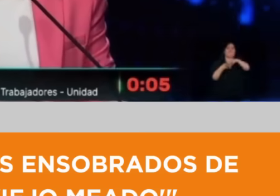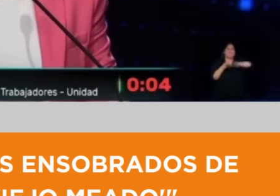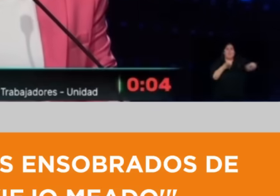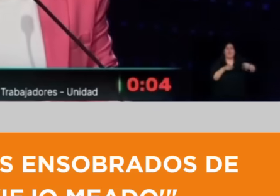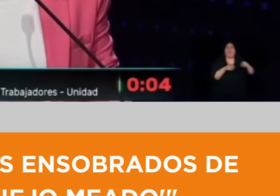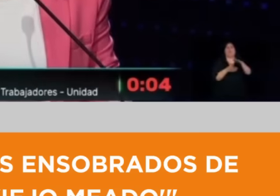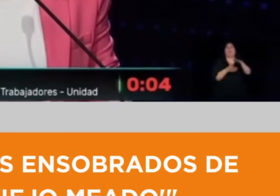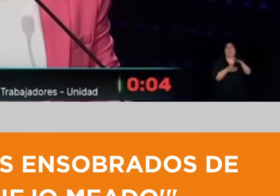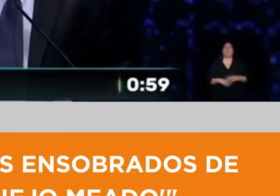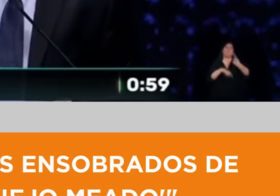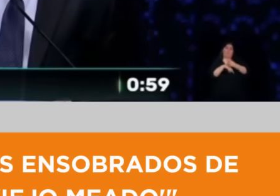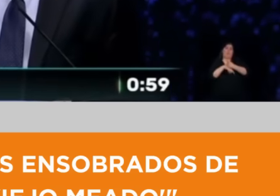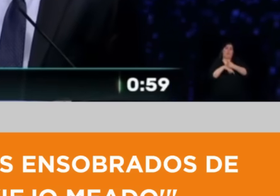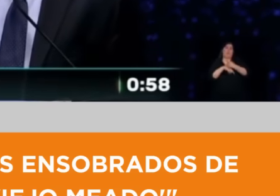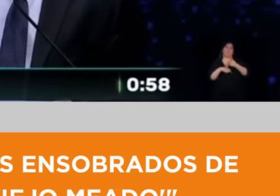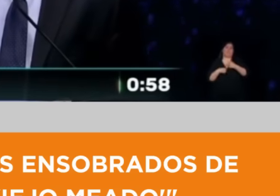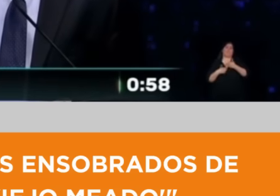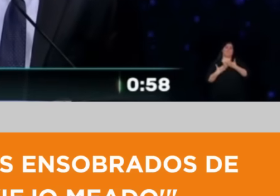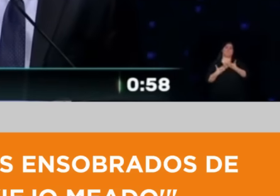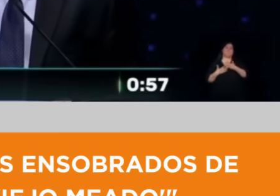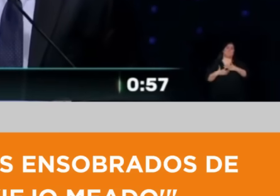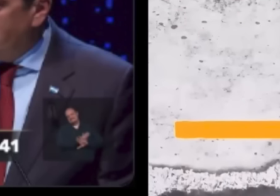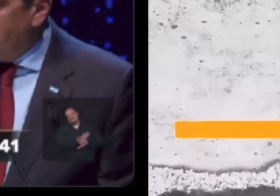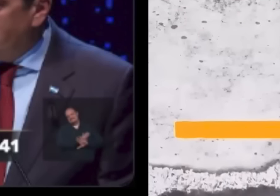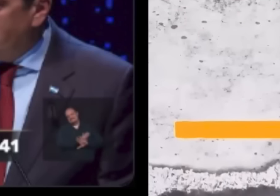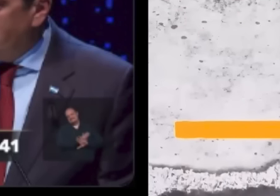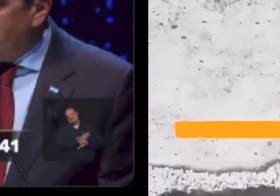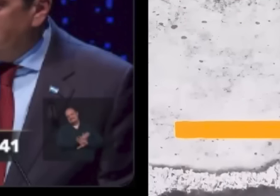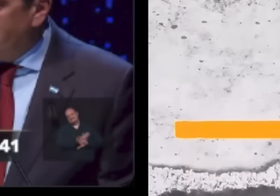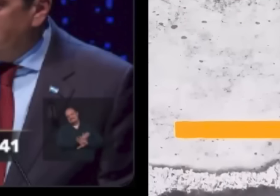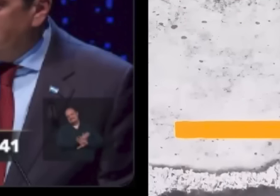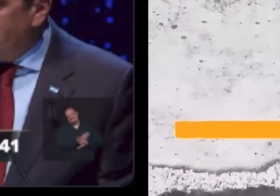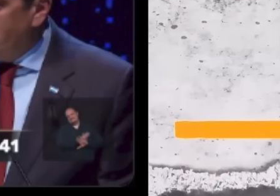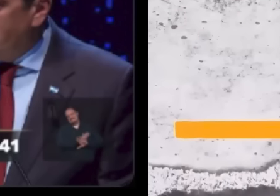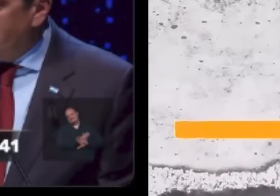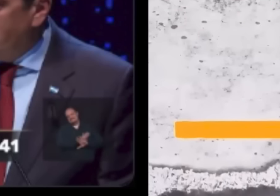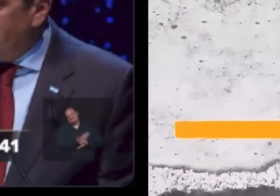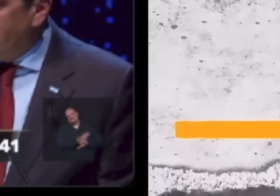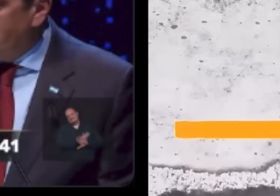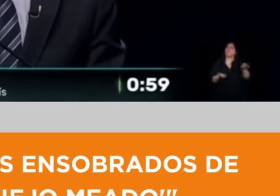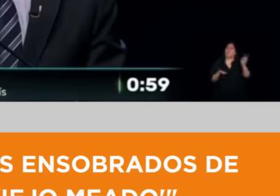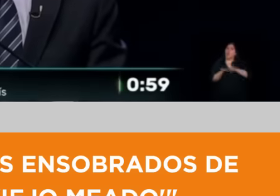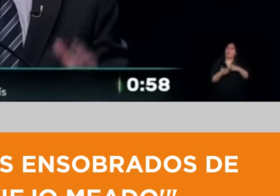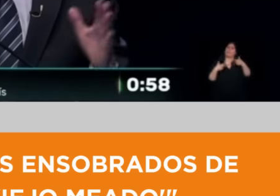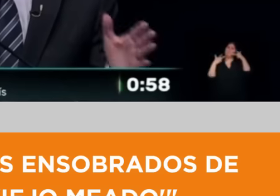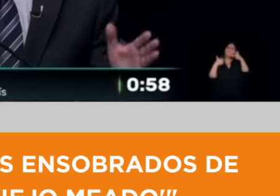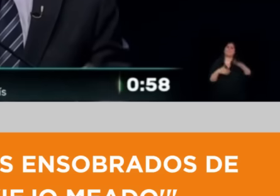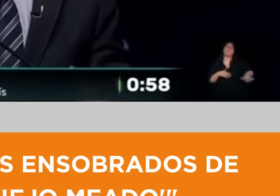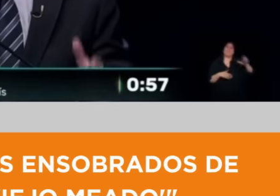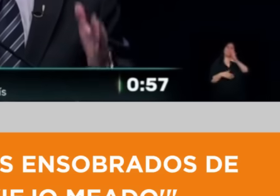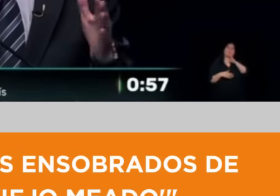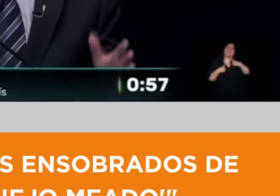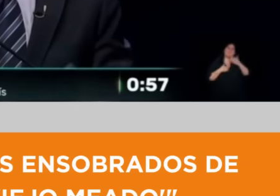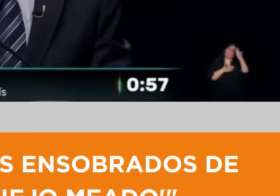los simpatizantes del libertario, que es viejos meados, ¿no? Lo de Massa es la virguiada y fantasmiada más grande de la historia argentina. Ahí lo teníamos entonces